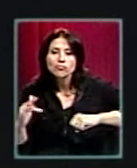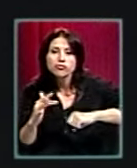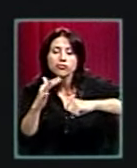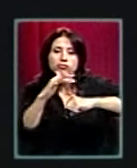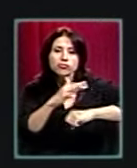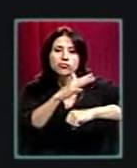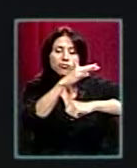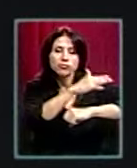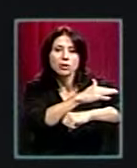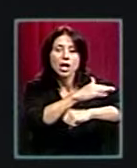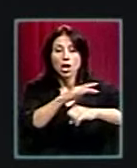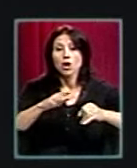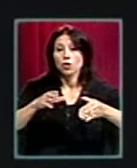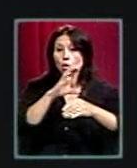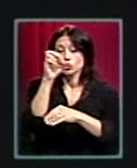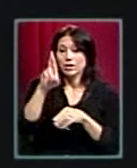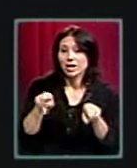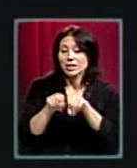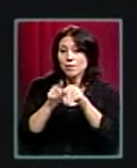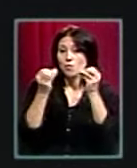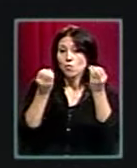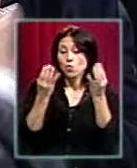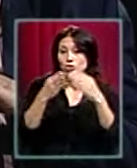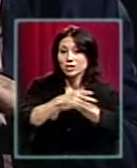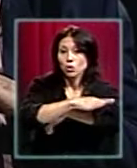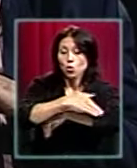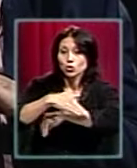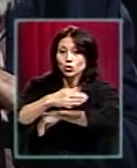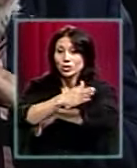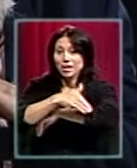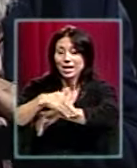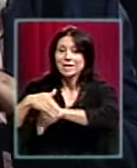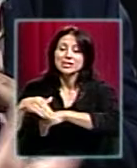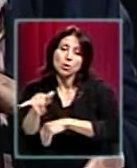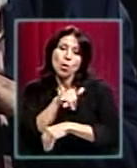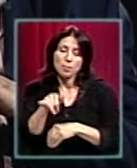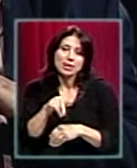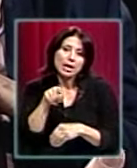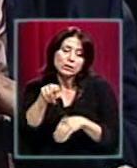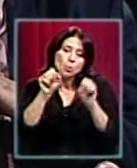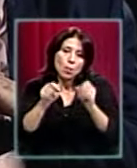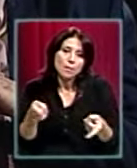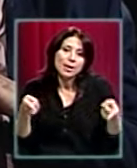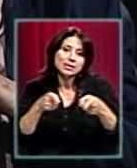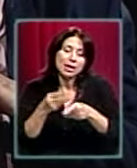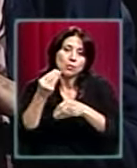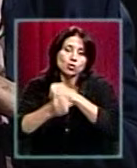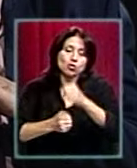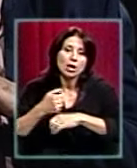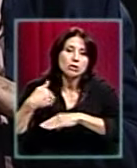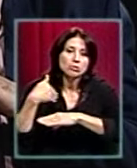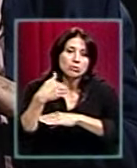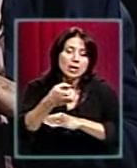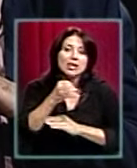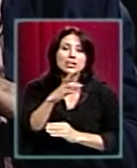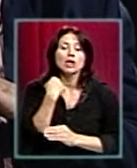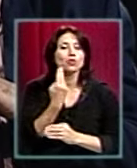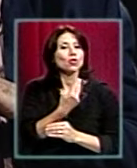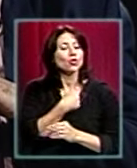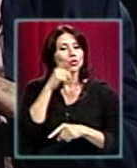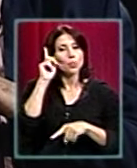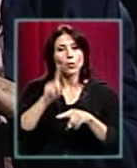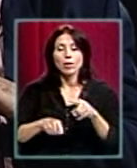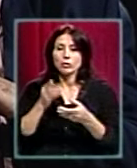En Costa Rica, por supuesto, muchas zonas costeras igualmente. Por supuesto, esto a través de muchos años, ¿verdad? Si no se logra reversar la emisión de gases